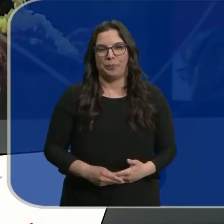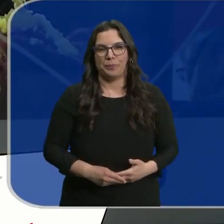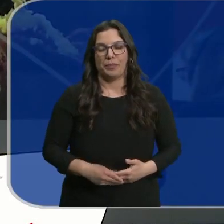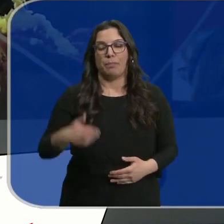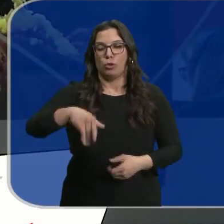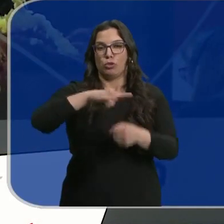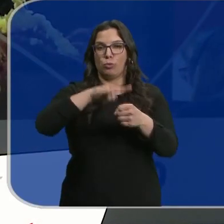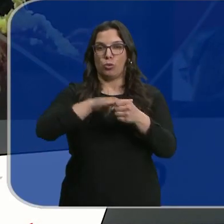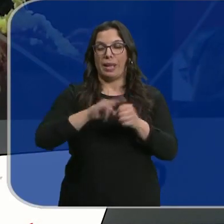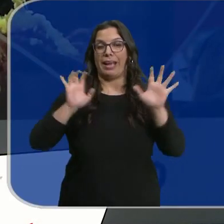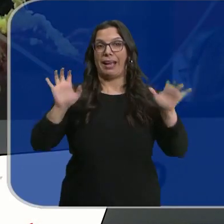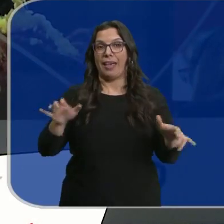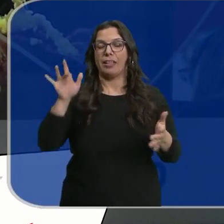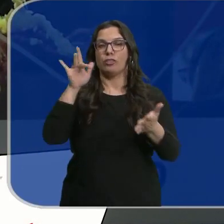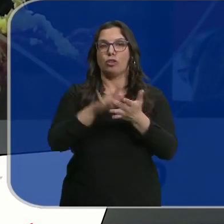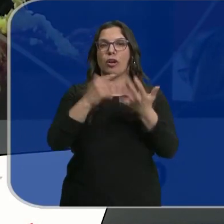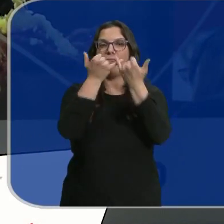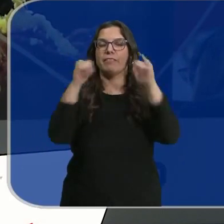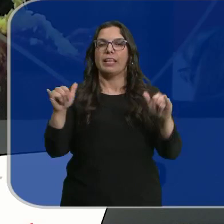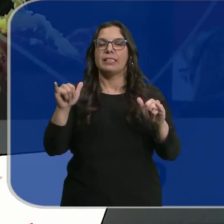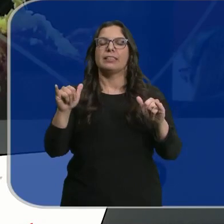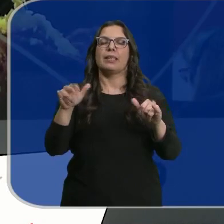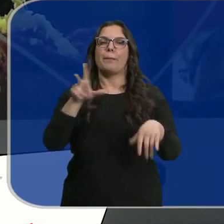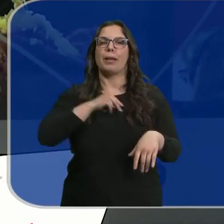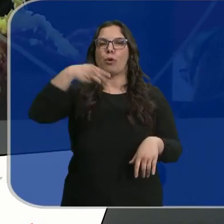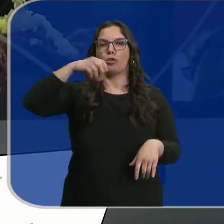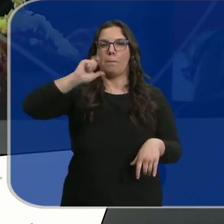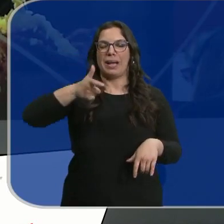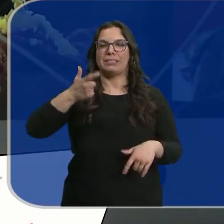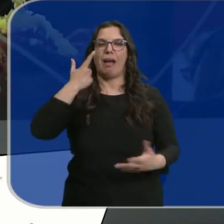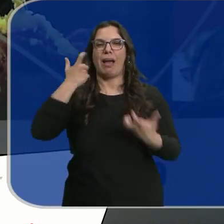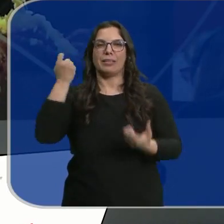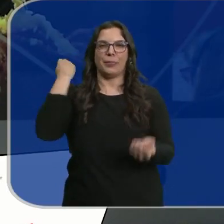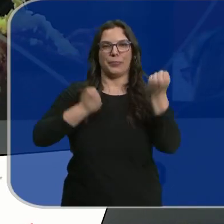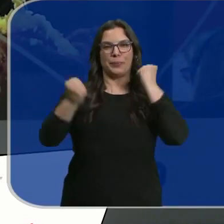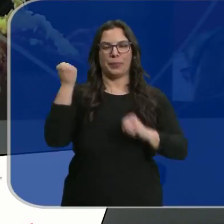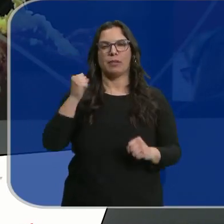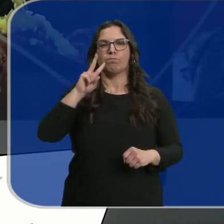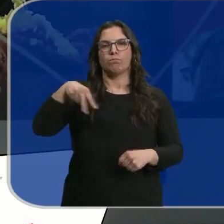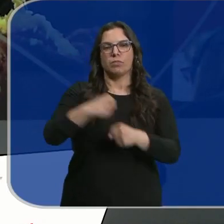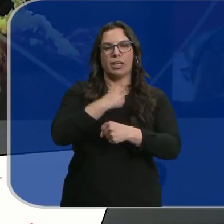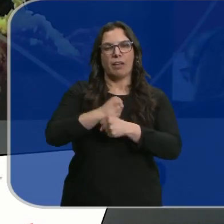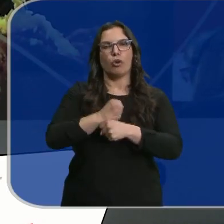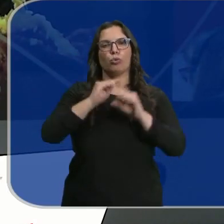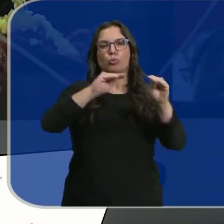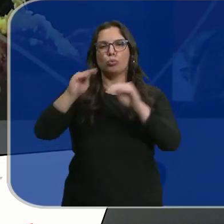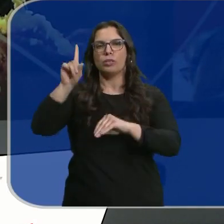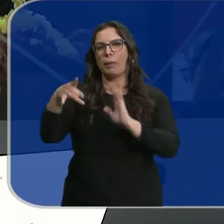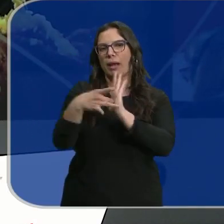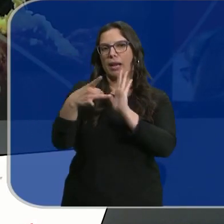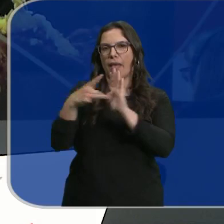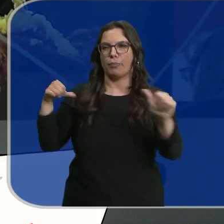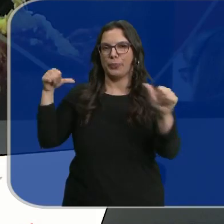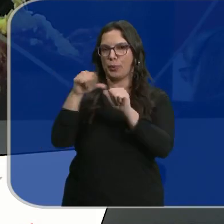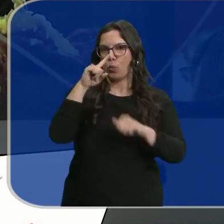El próximo lunes se celebran en Cádiz los premios Max de las Artes Escénicas. Reconocen el trabajo y la labor de los profesionales y la calidad de las producciones de